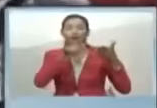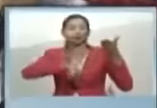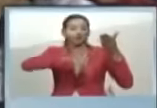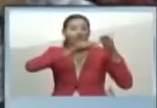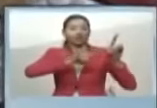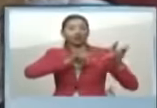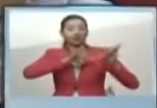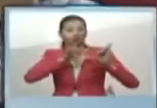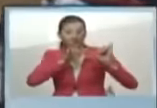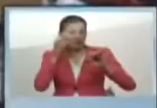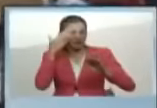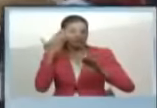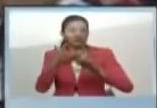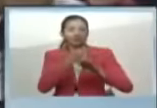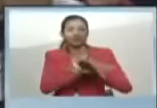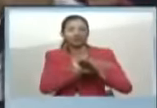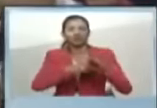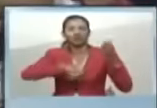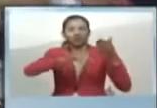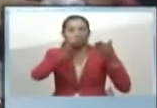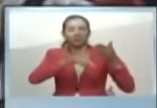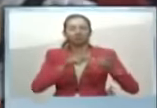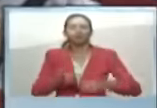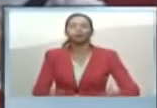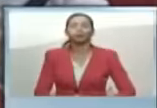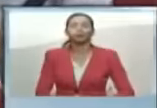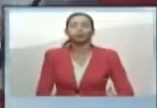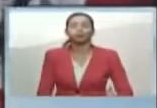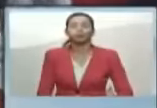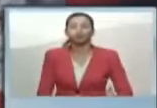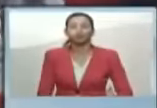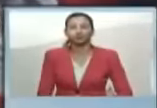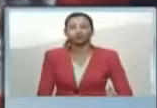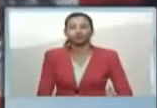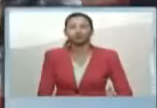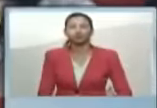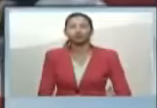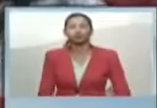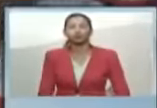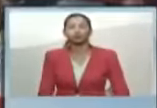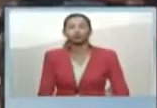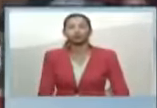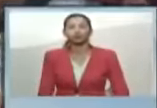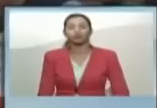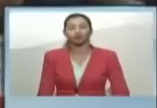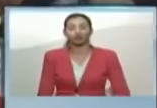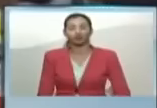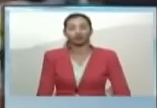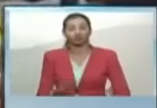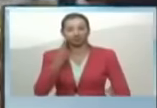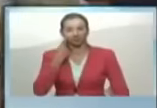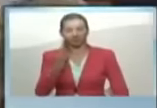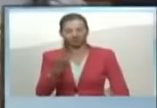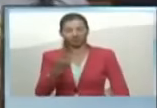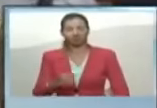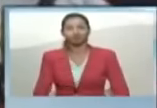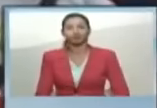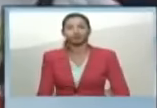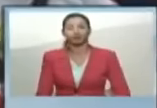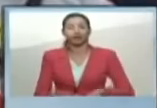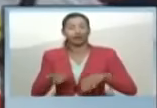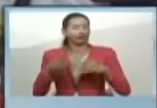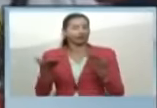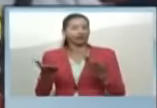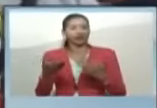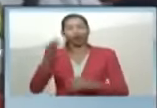y creemos, porque se evidenció en las discusiones, se evidenció que los